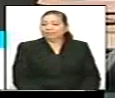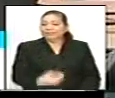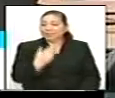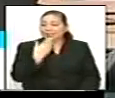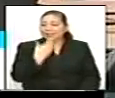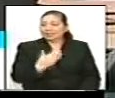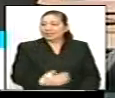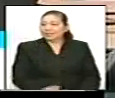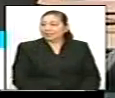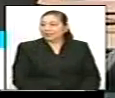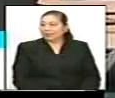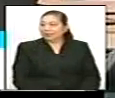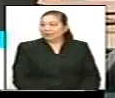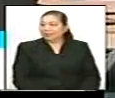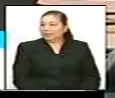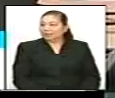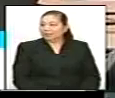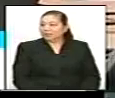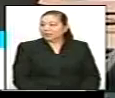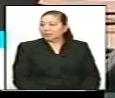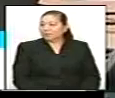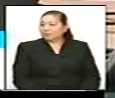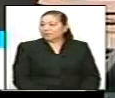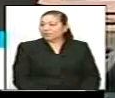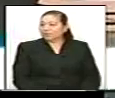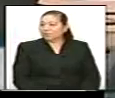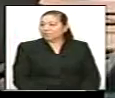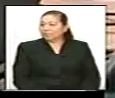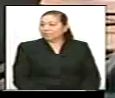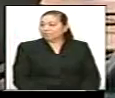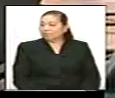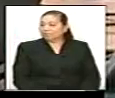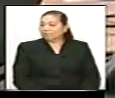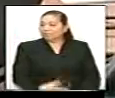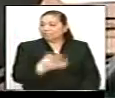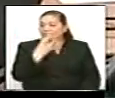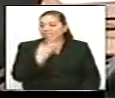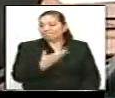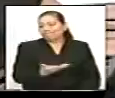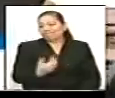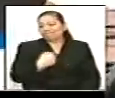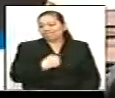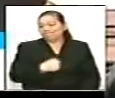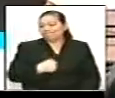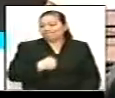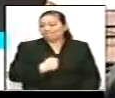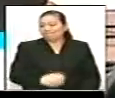Gracias, congresista. Gracias, señores, a todos, ¿no? Haberme escuchado. Disculpe, de repente les haya molestado de repente.